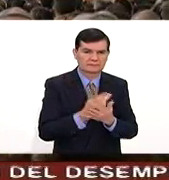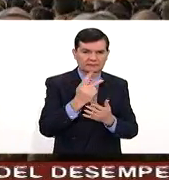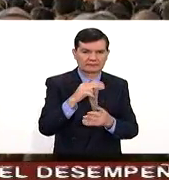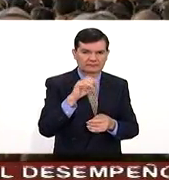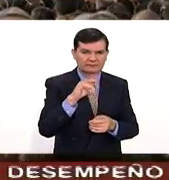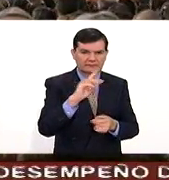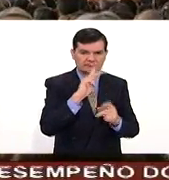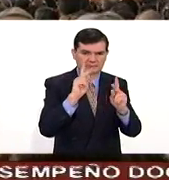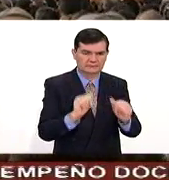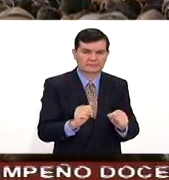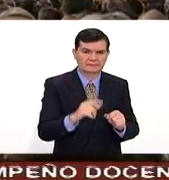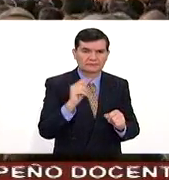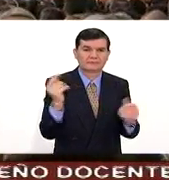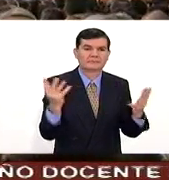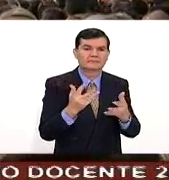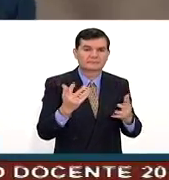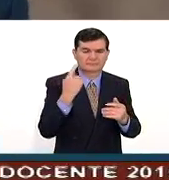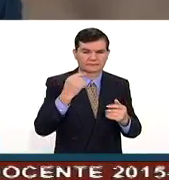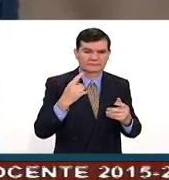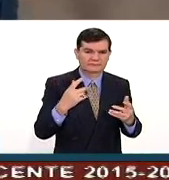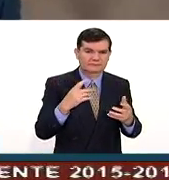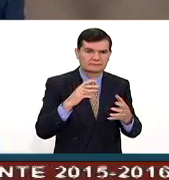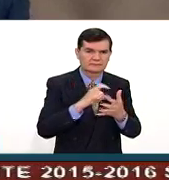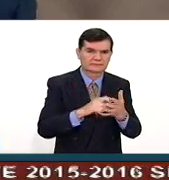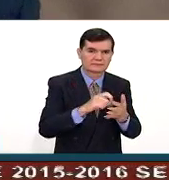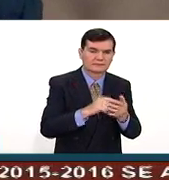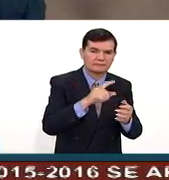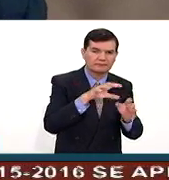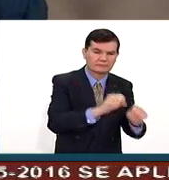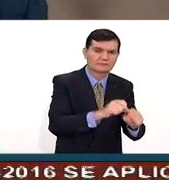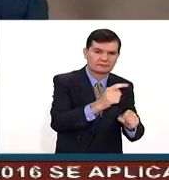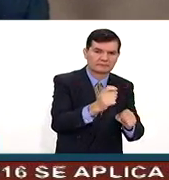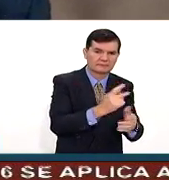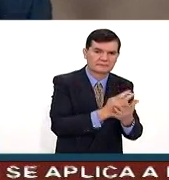Paz. ¿Qué hizo este grupo para merecer este premio? Bueno, pues